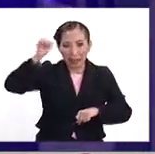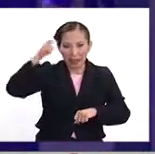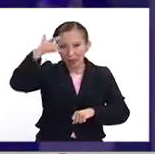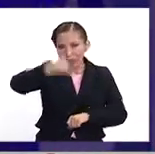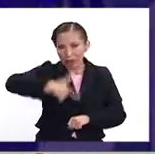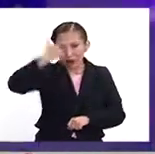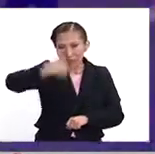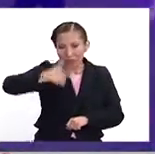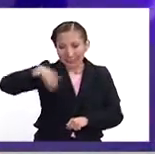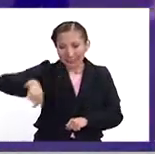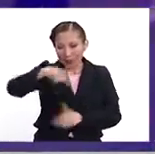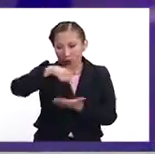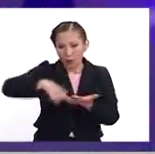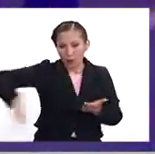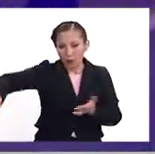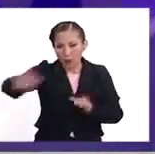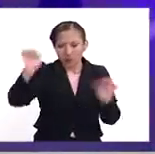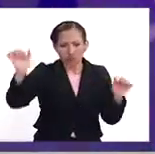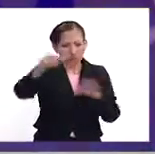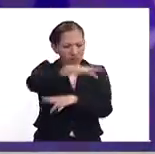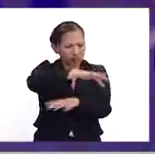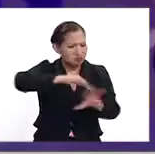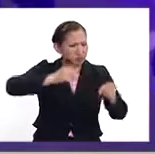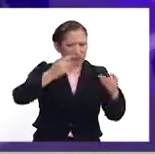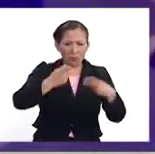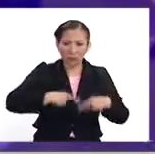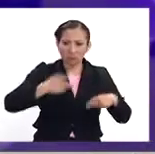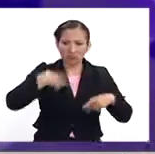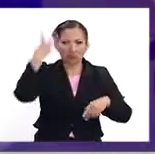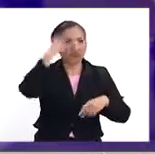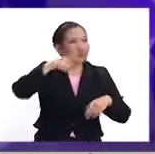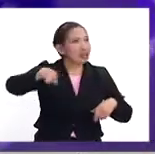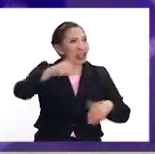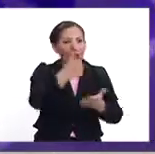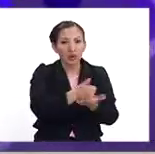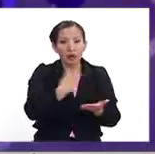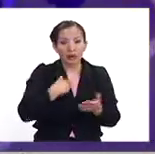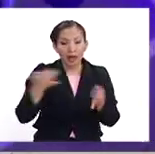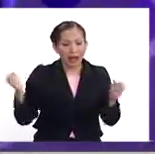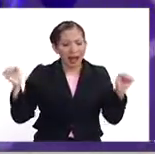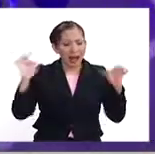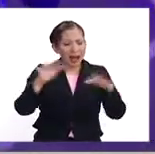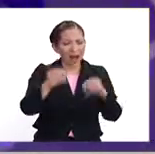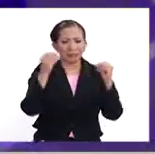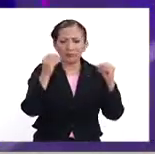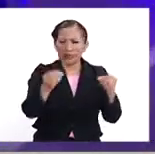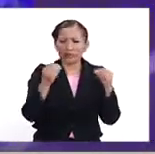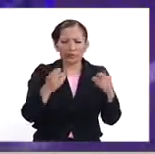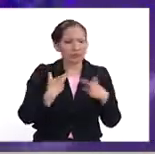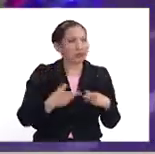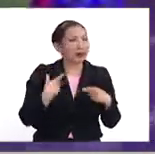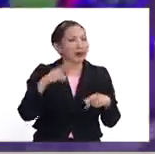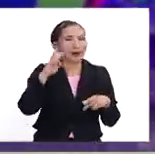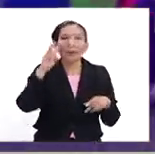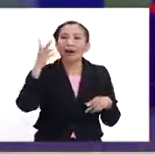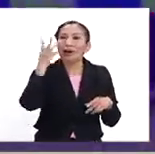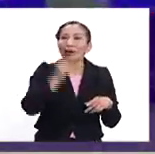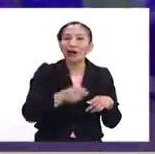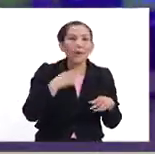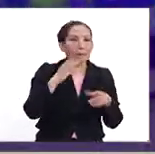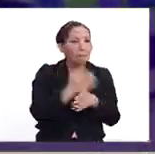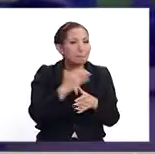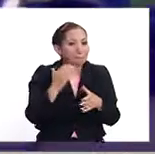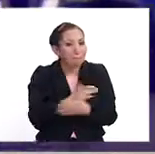noche en esta concurrida zona cosmopolita de la ciudad y que atrae a cientos de personas por sus bares